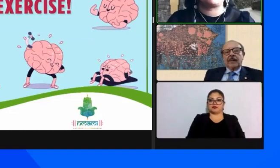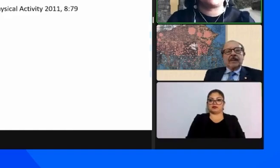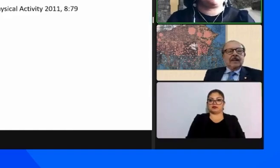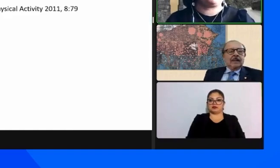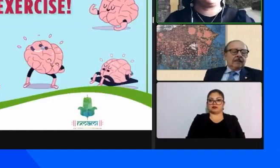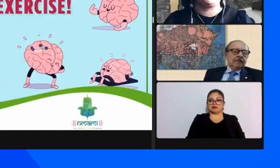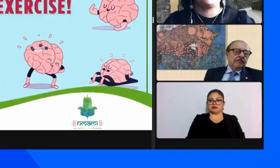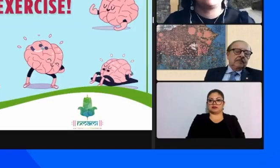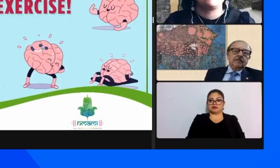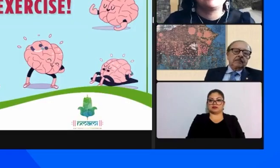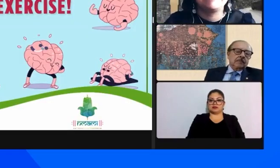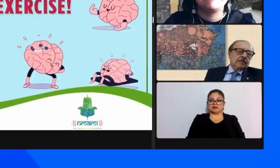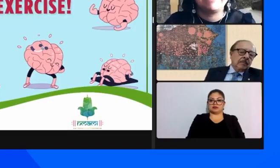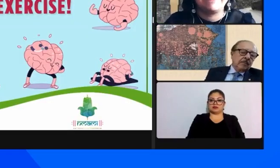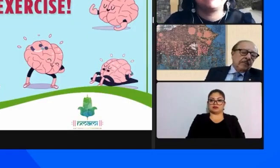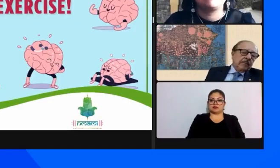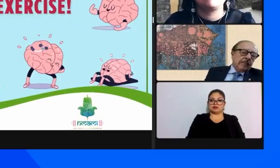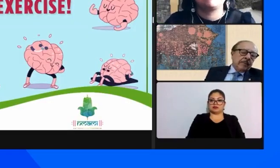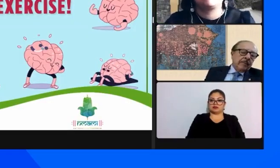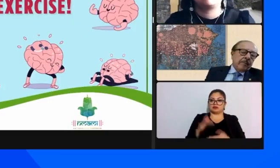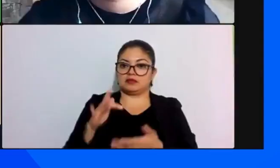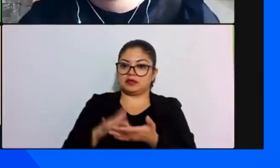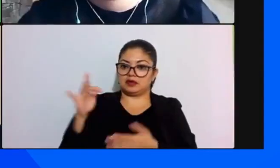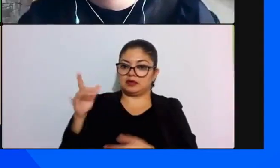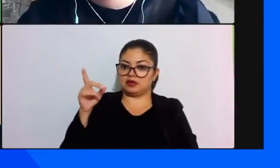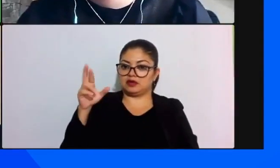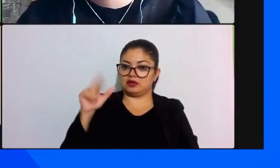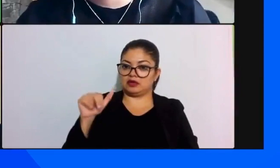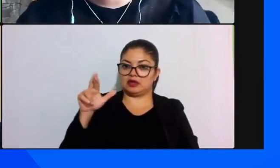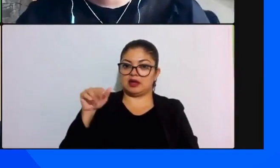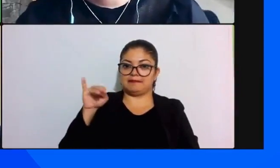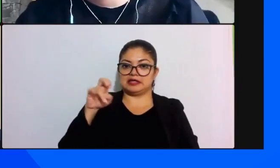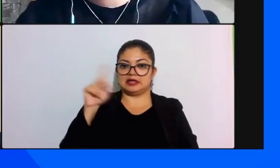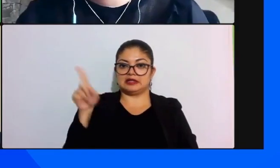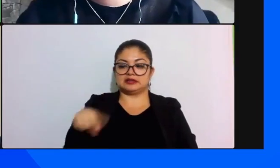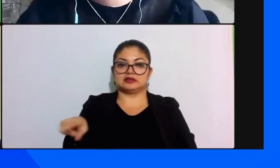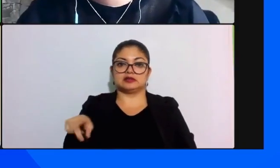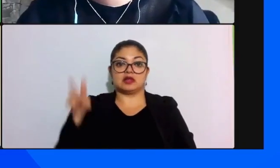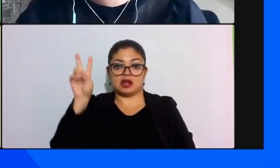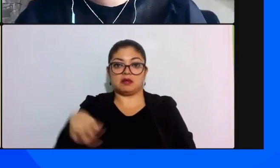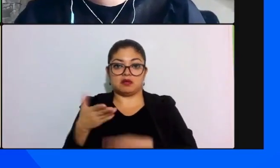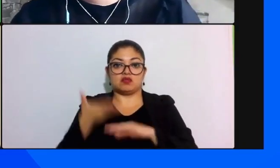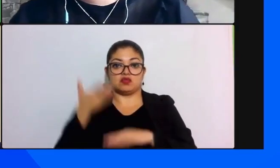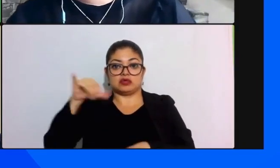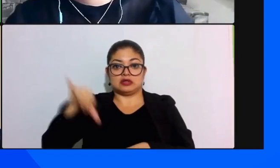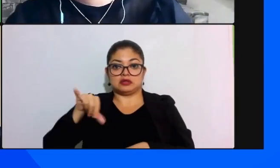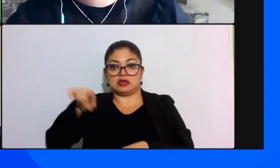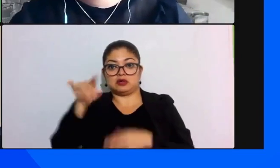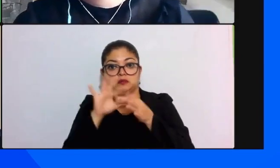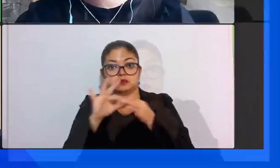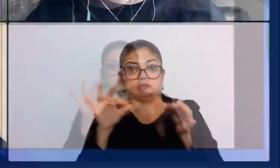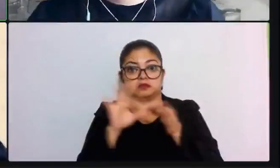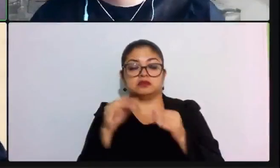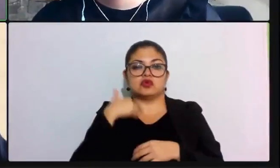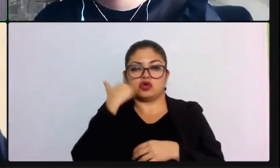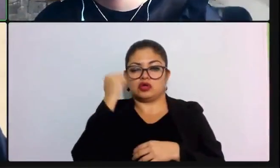Muchas gracias, doctora Ramírez. Verdaderamente interesante lo que nos comparte. Quiero agradecer muchísimo a las